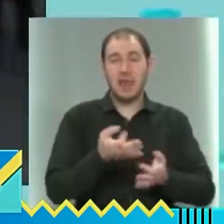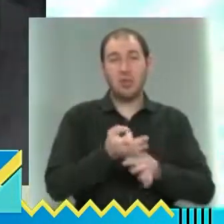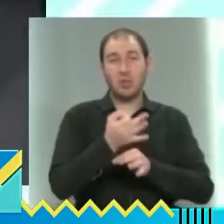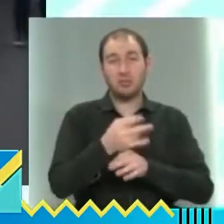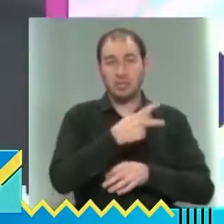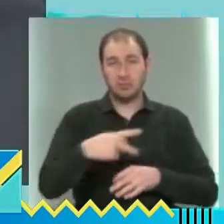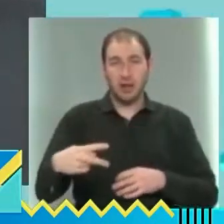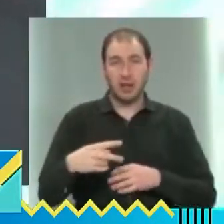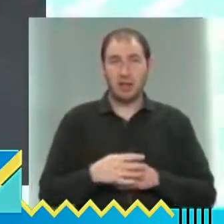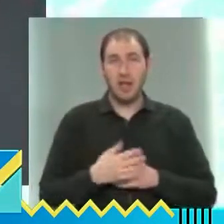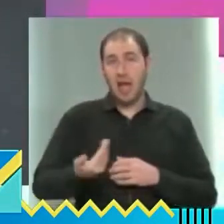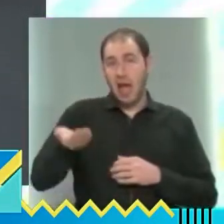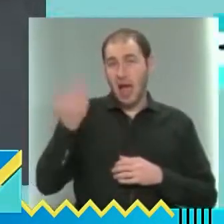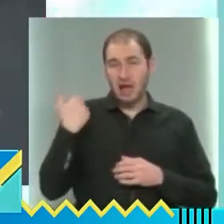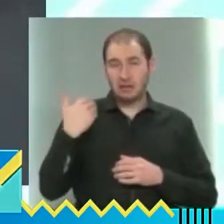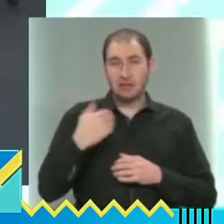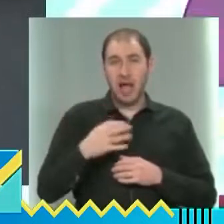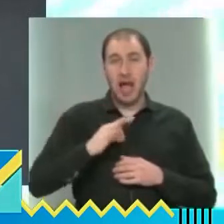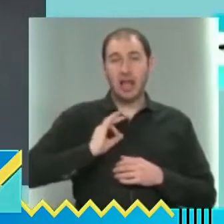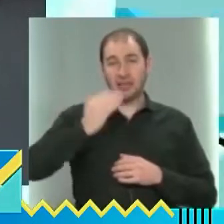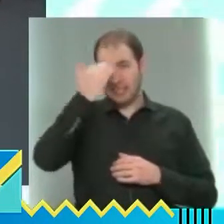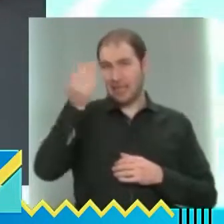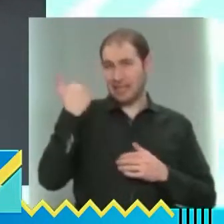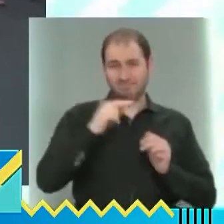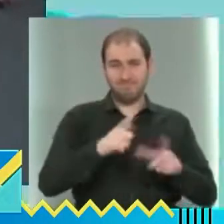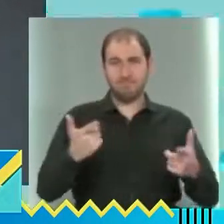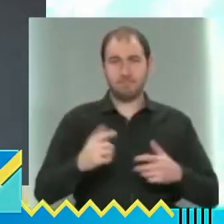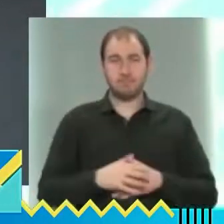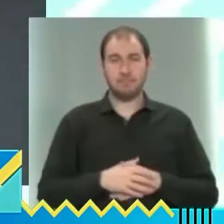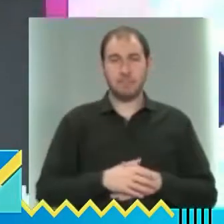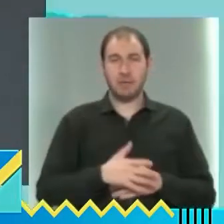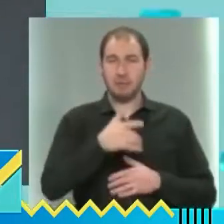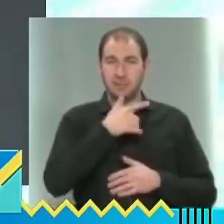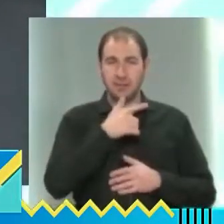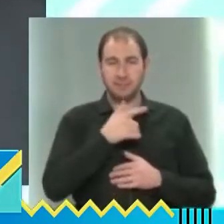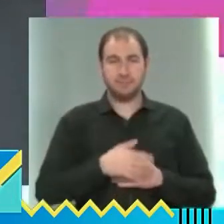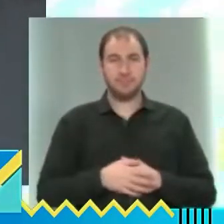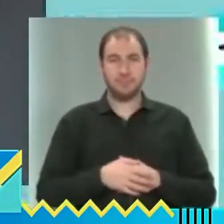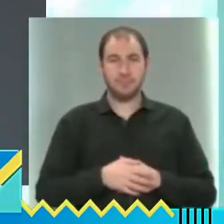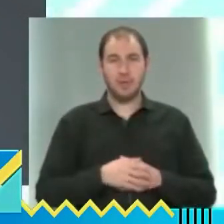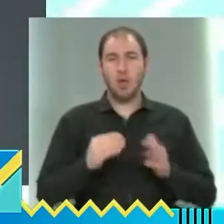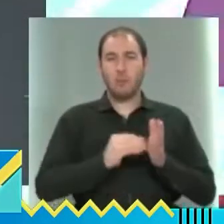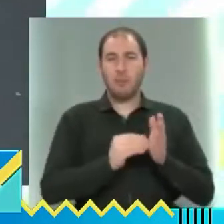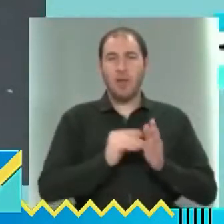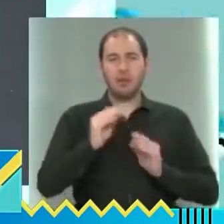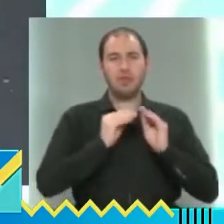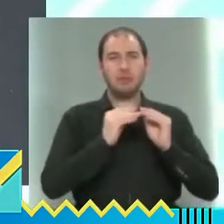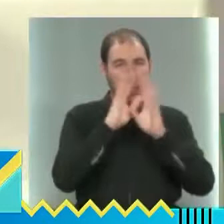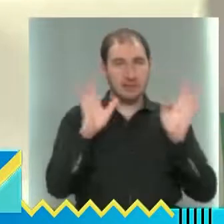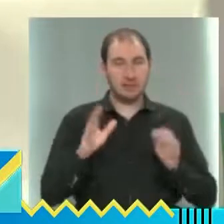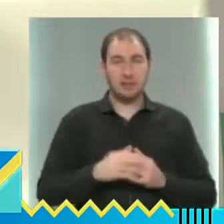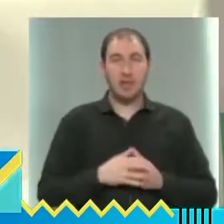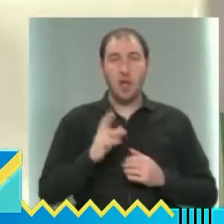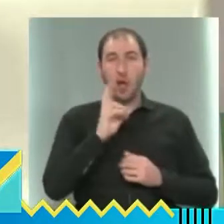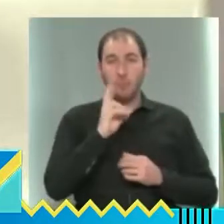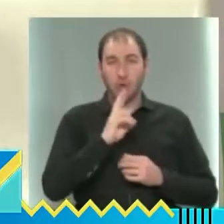sexual, a lo que en mi época claramente hace 15 años atrás no ocurría, y me parece que en algún momento hay que debatir las cosas. Es que cuando